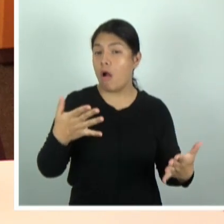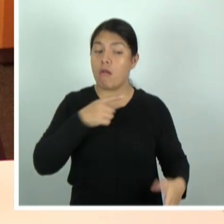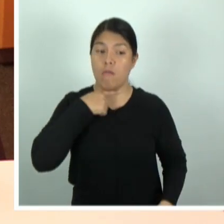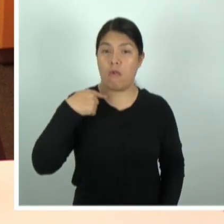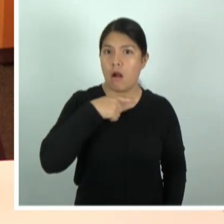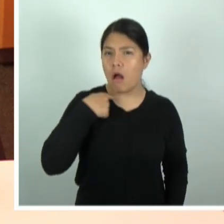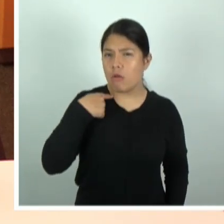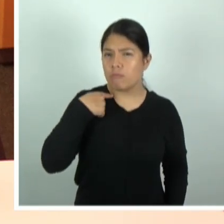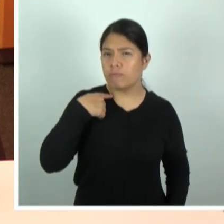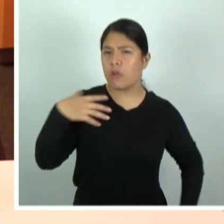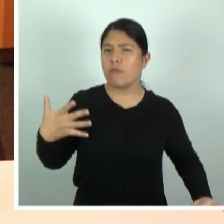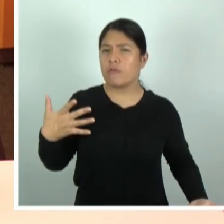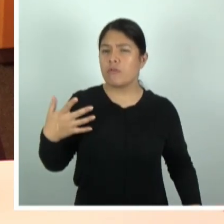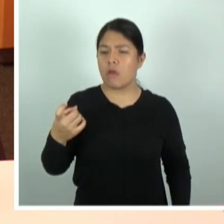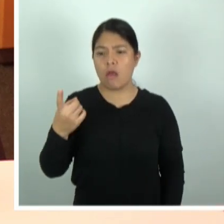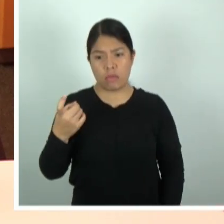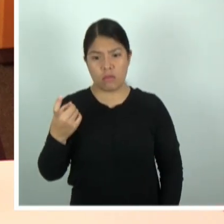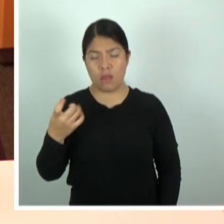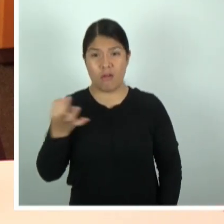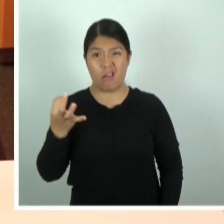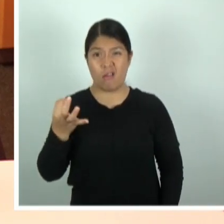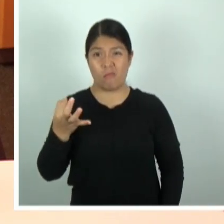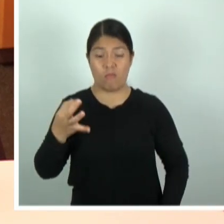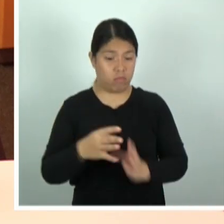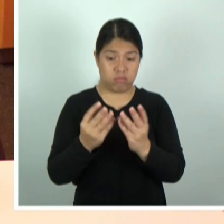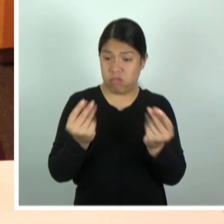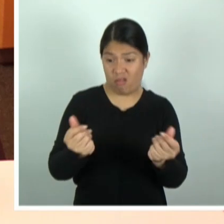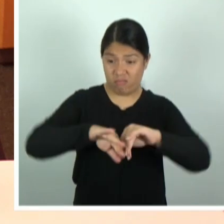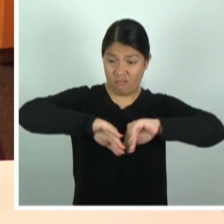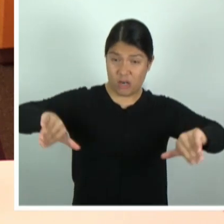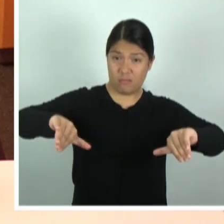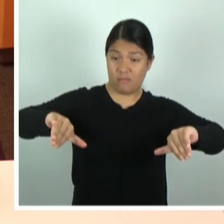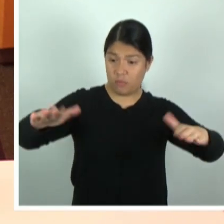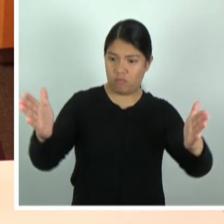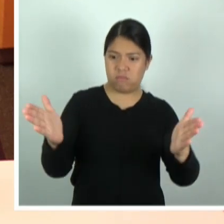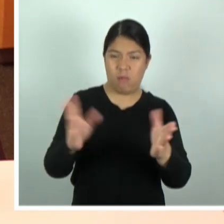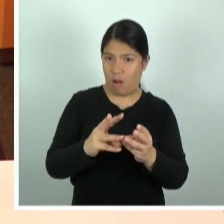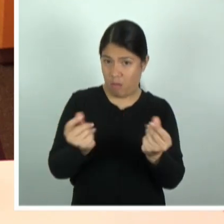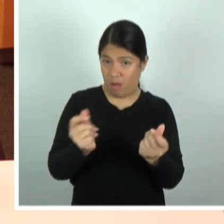era necesario eliminar ese poder. Pero ¿cómo se podía